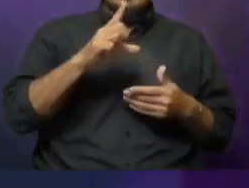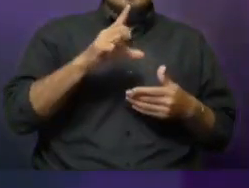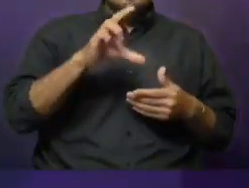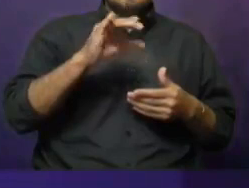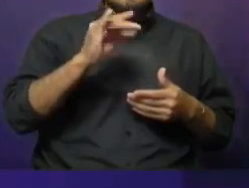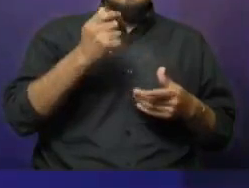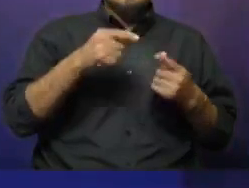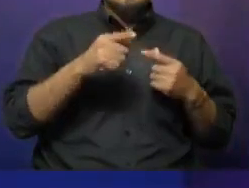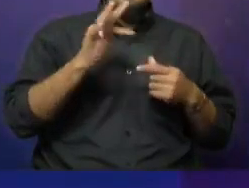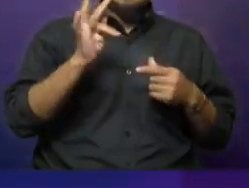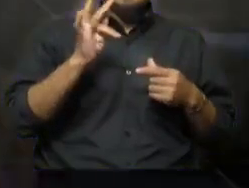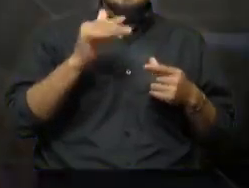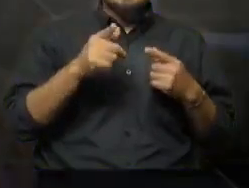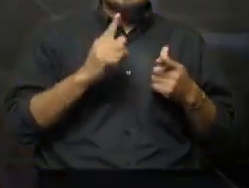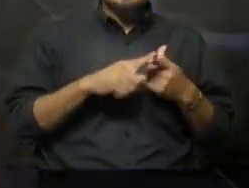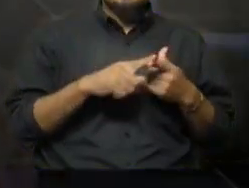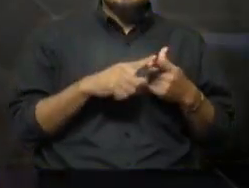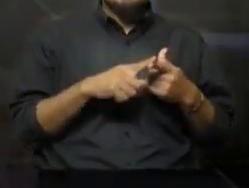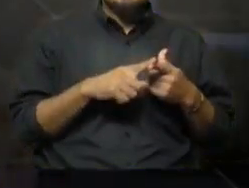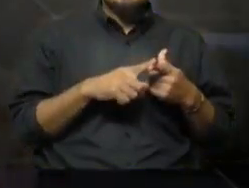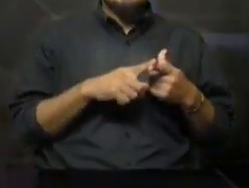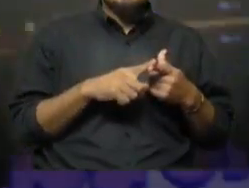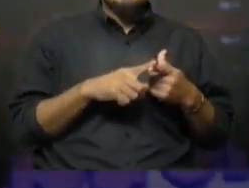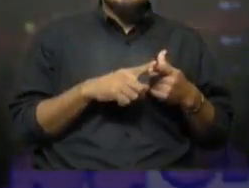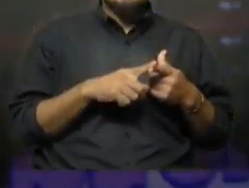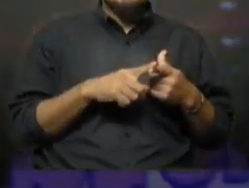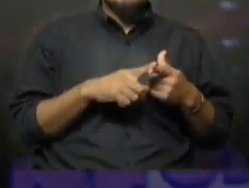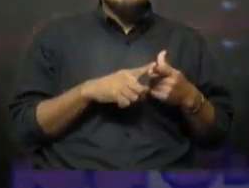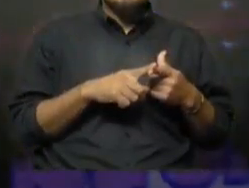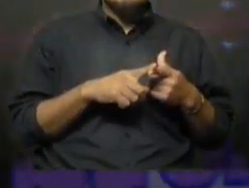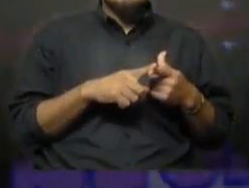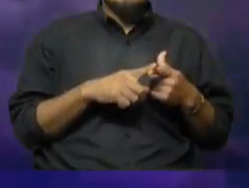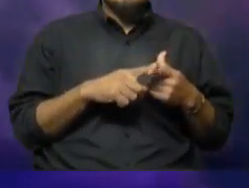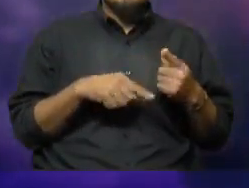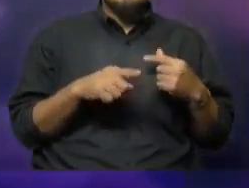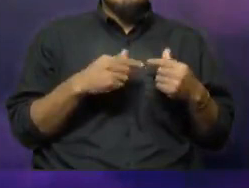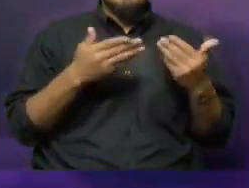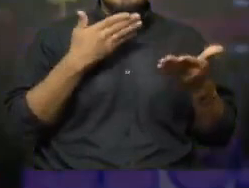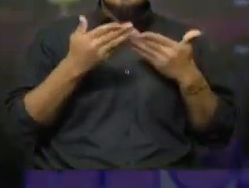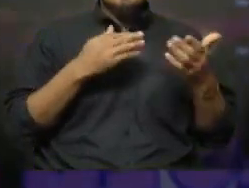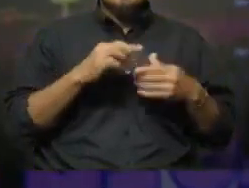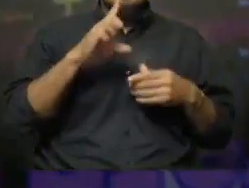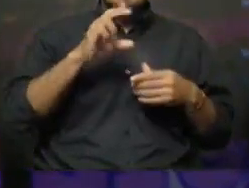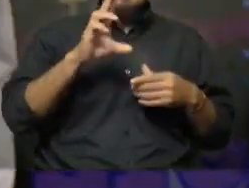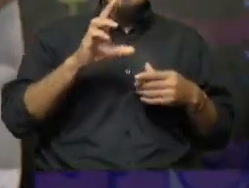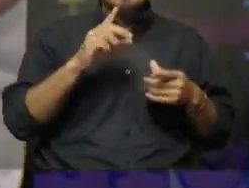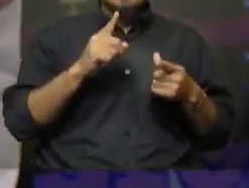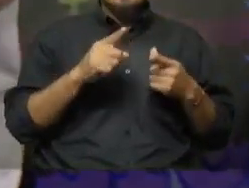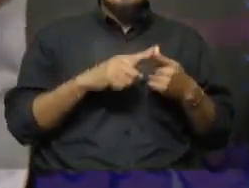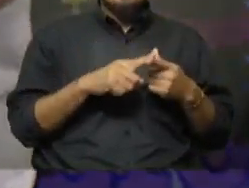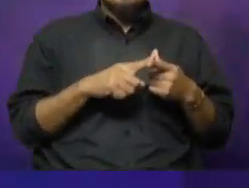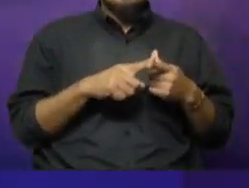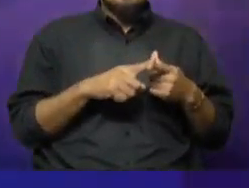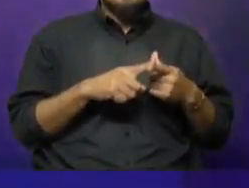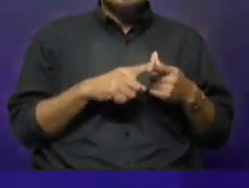la Luz Ferreira, sí. Gran amiga. Y que cómo está para cantar flamenco, aparte. ¡Pah! Una crala luz. Se está yendo como por esos lados y es maravilloso.